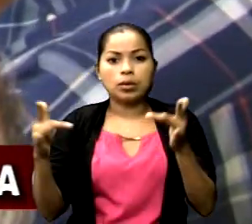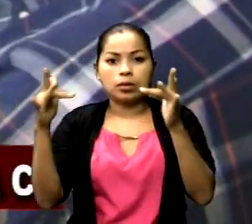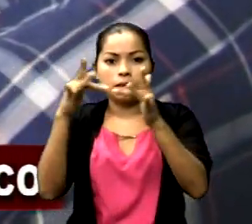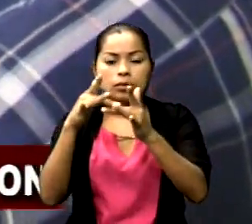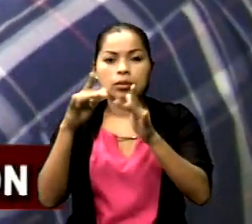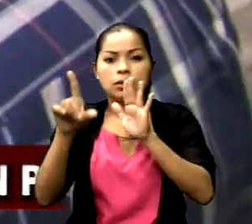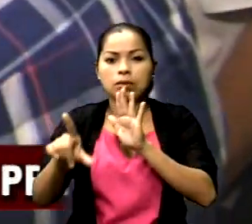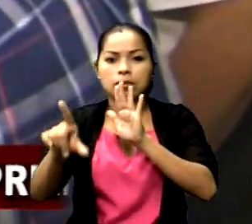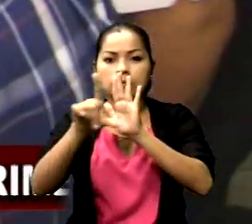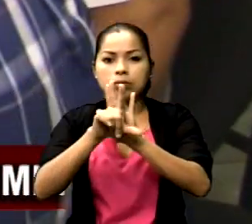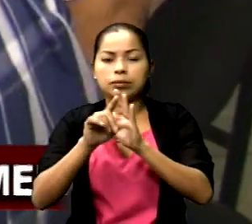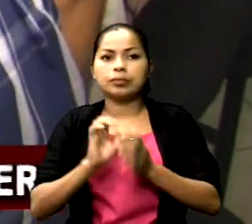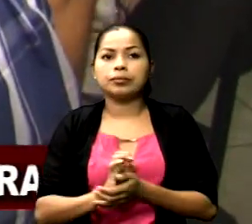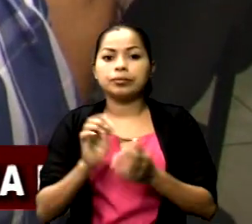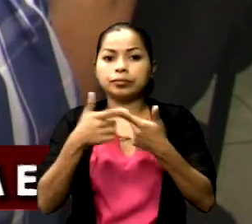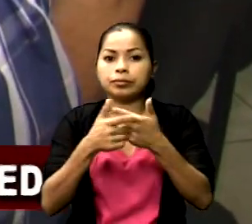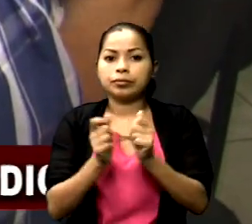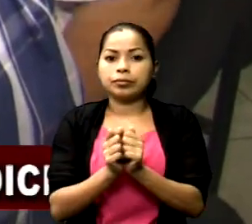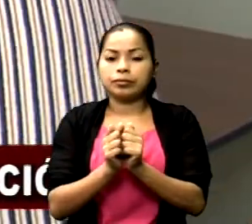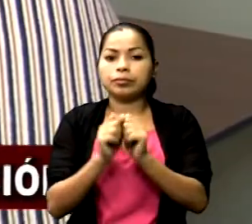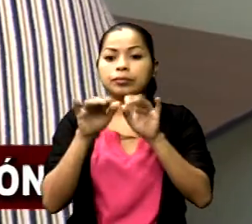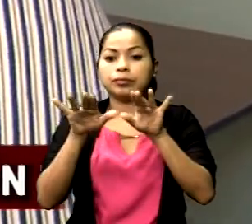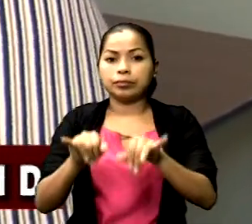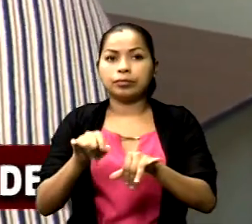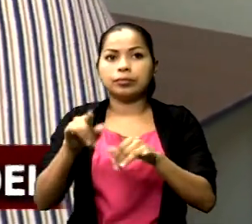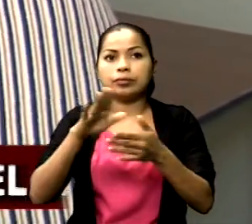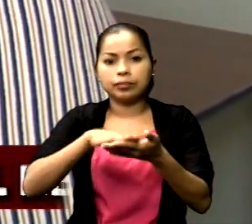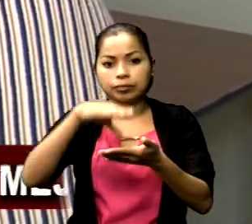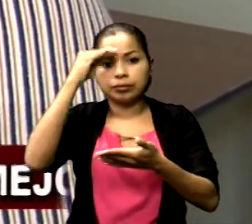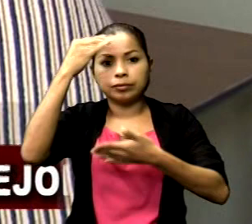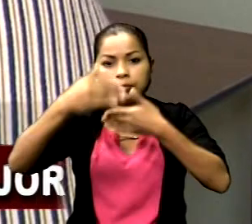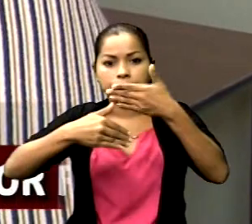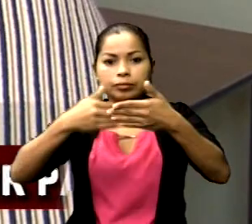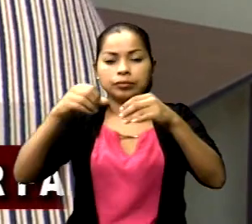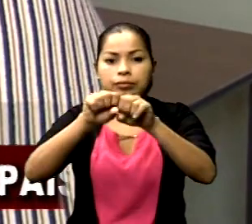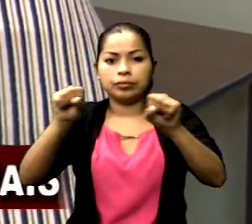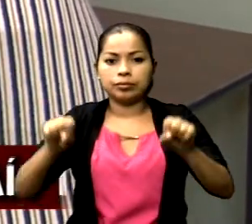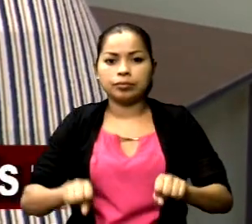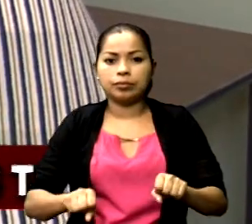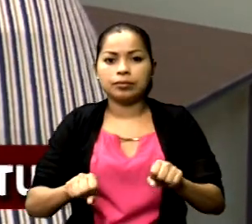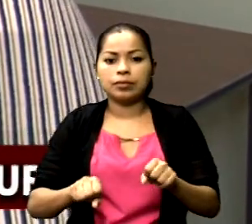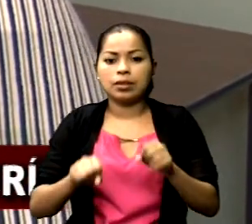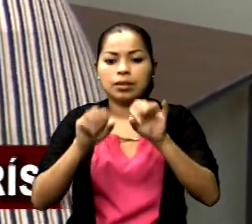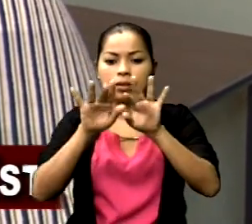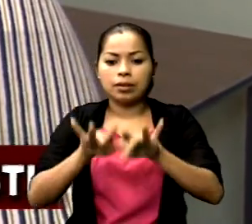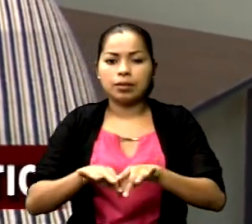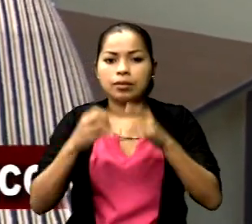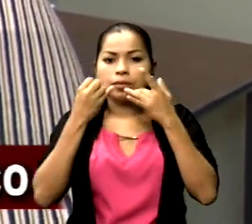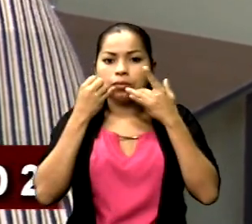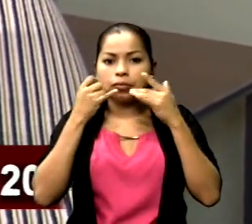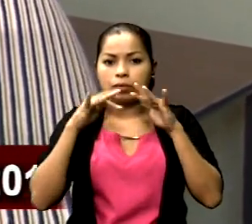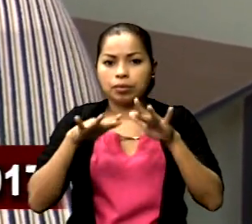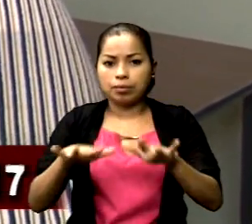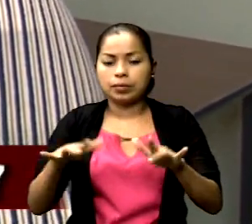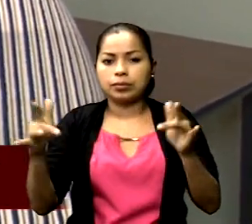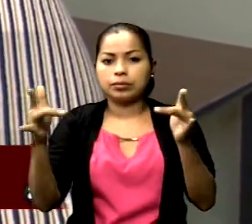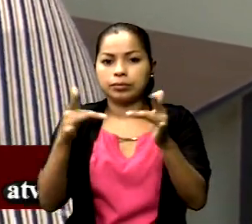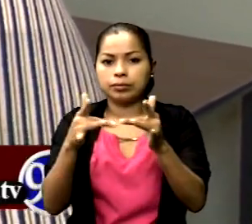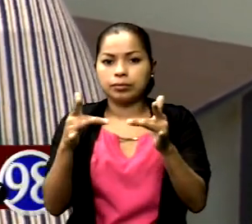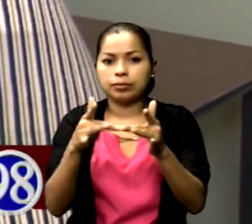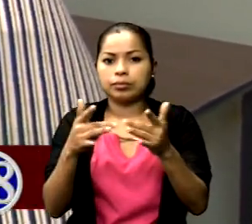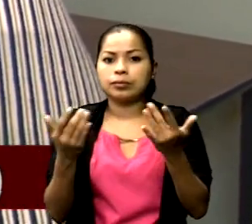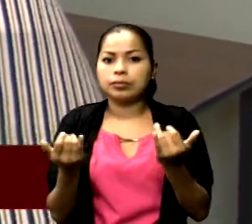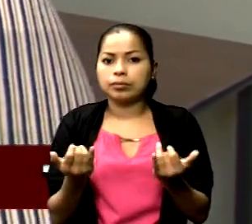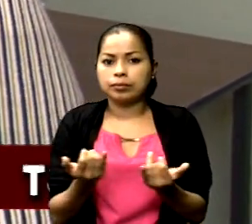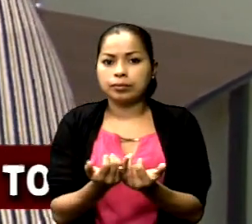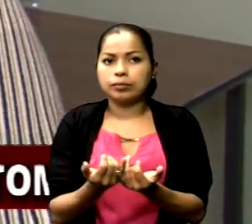Digesto Jurídico. El equipo técnico ya va avanzando en la capacitación sobre el sistema de información XML, y